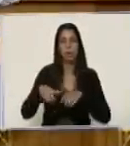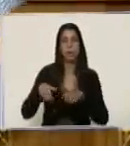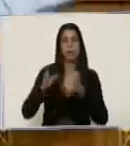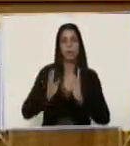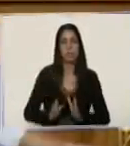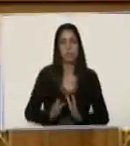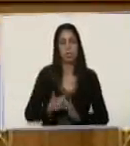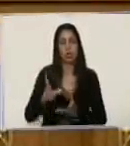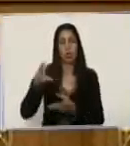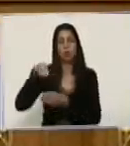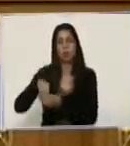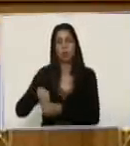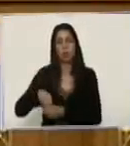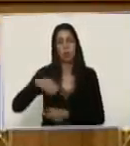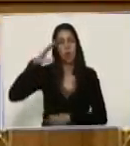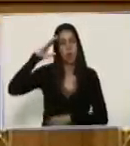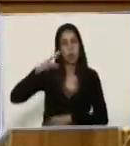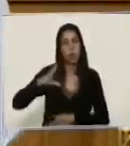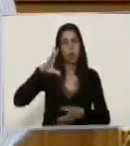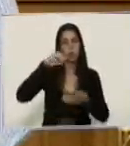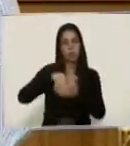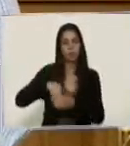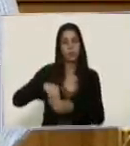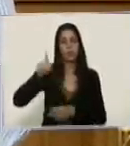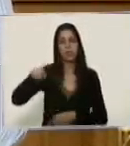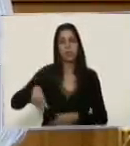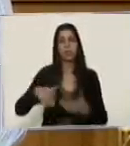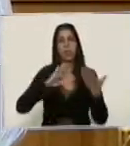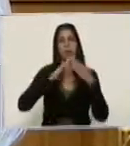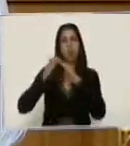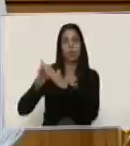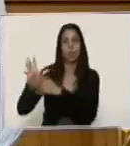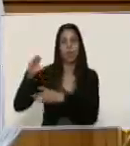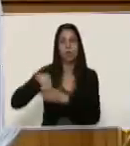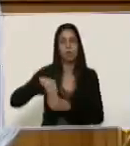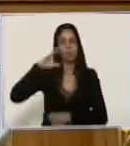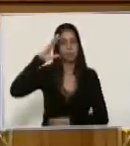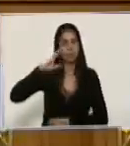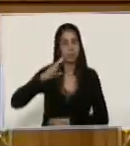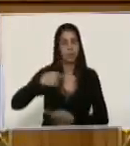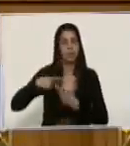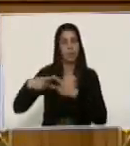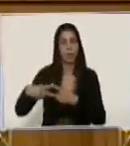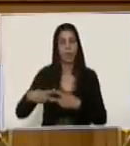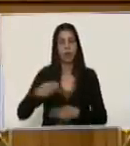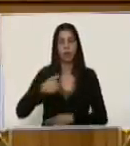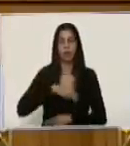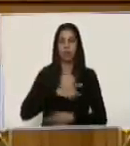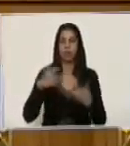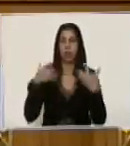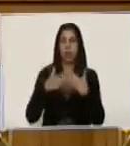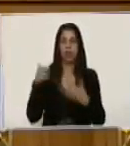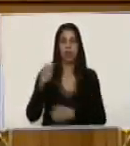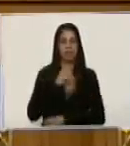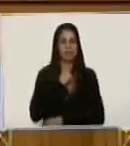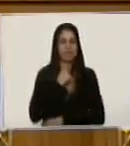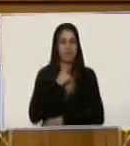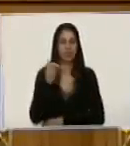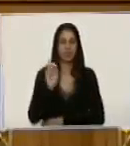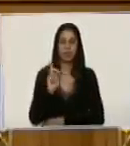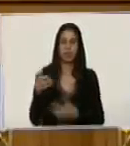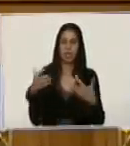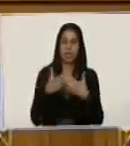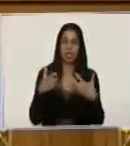los cuarteles y en las comunidades. No somos guerreristas, ni quiero guerra para